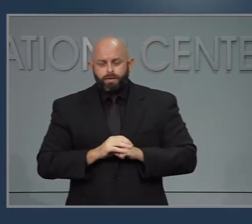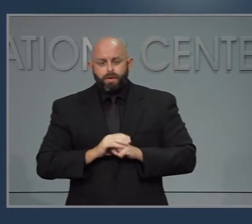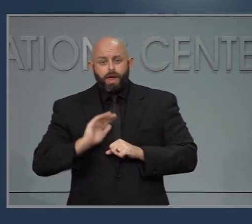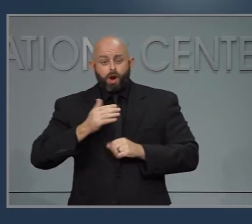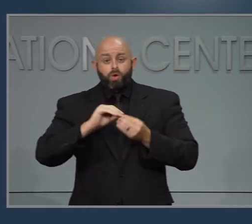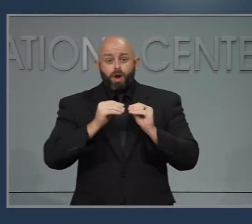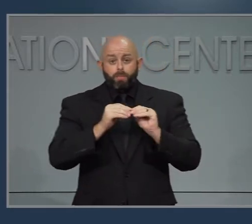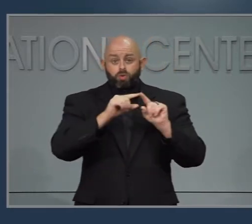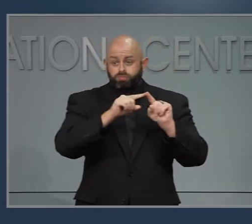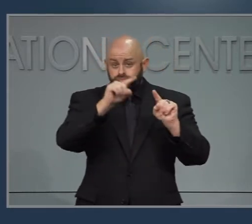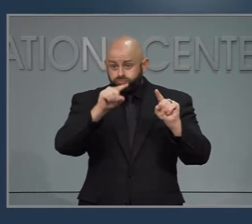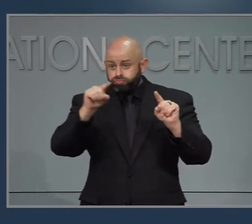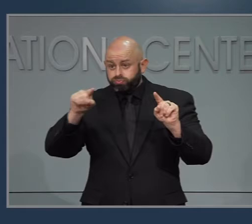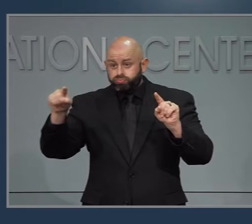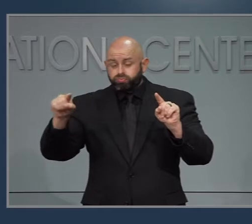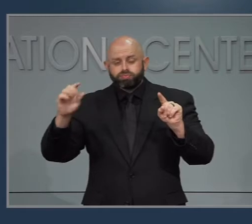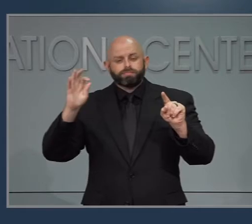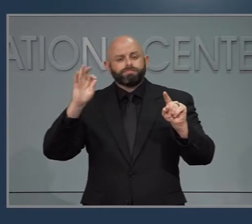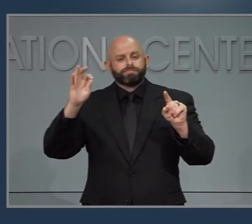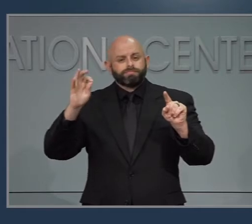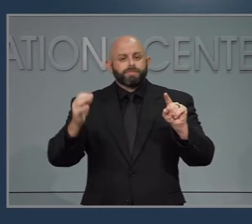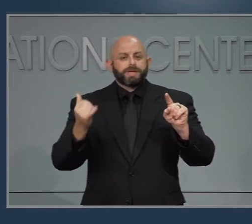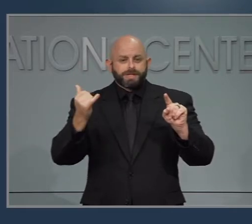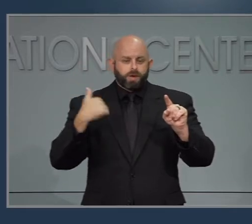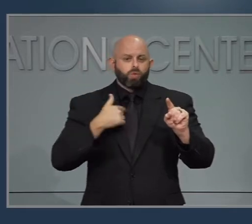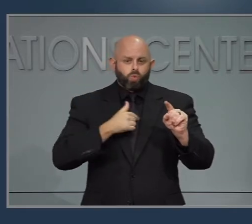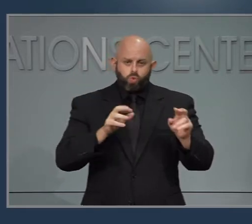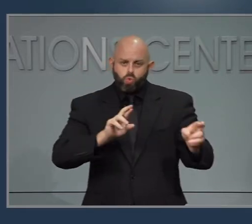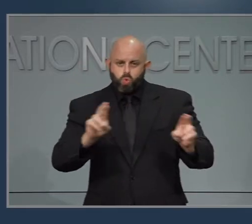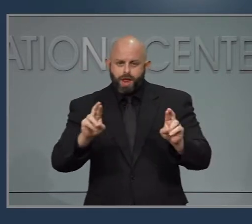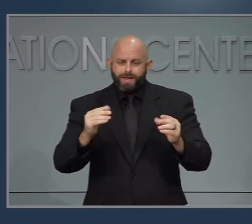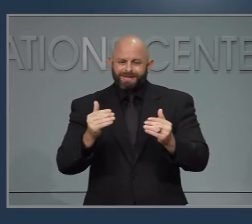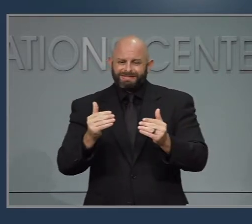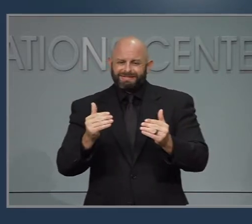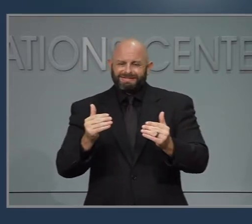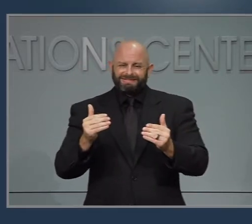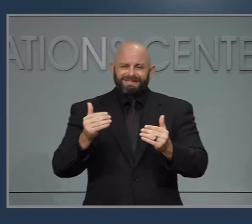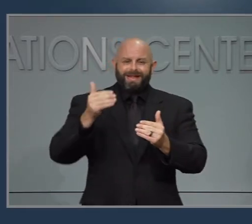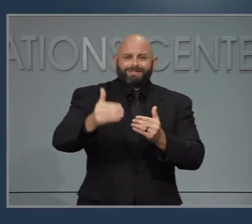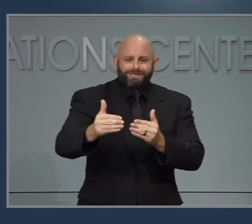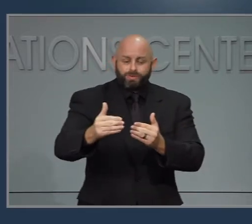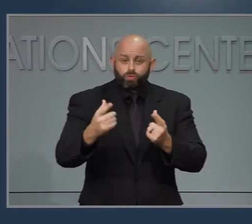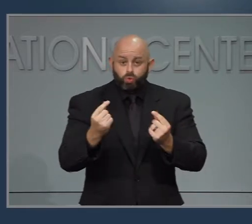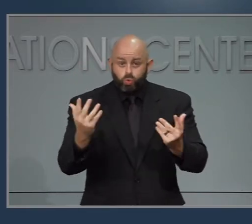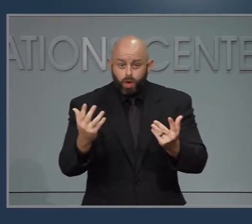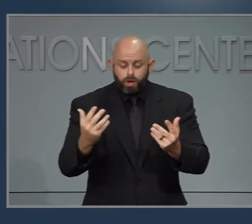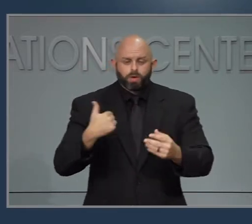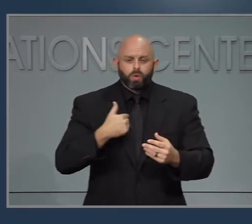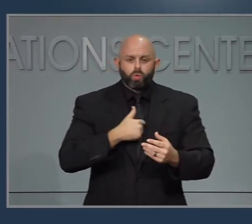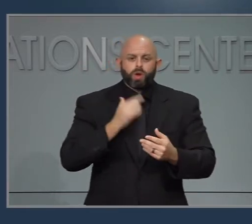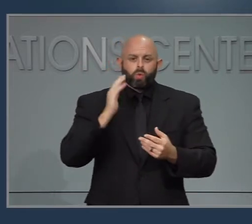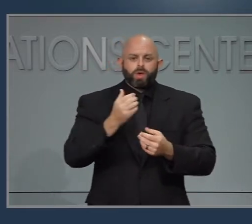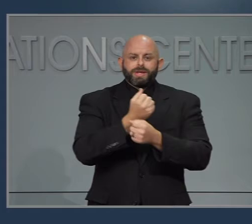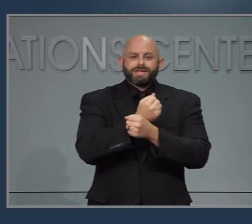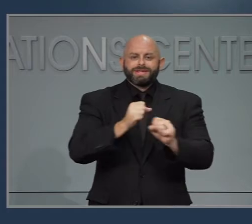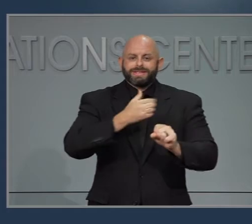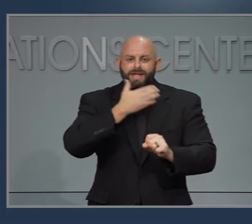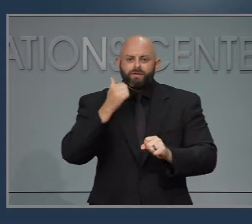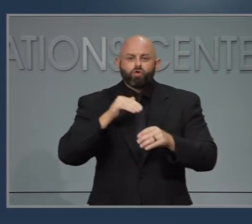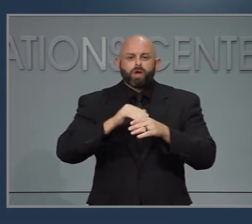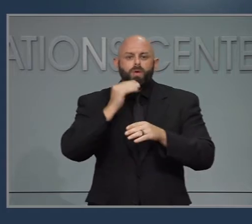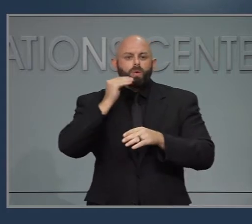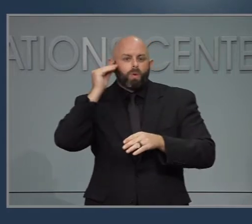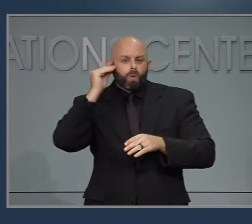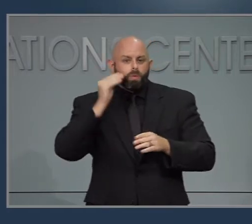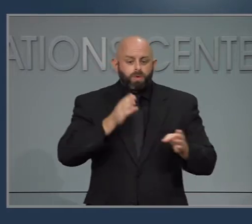estables, hoy estamos listos para dar un paso hacia adelante. Carolina del Norte pasará a la etapa 2.5,